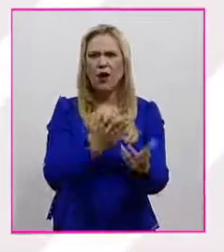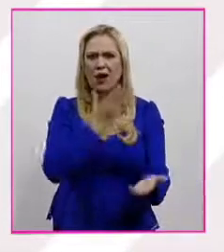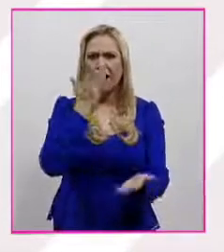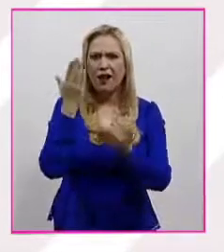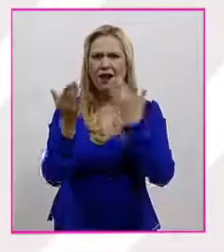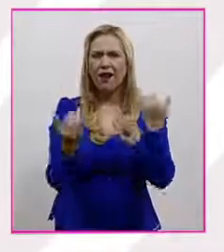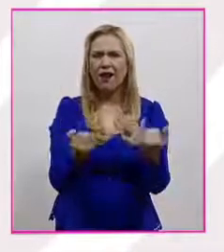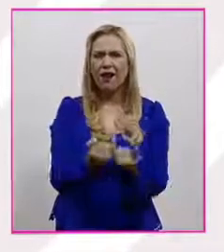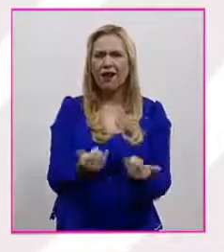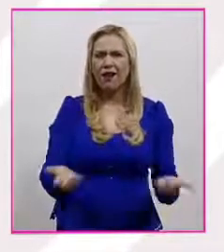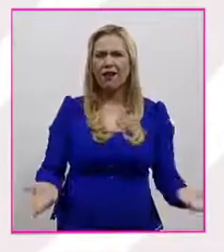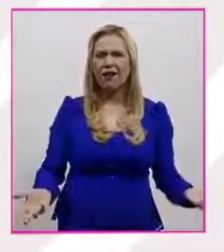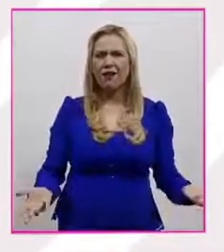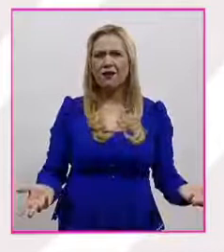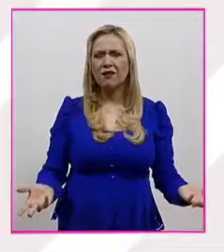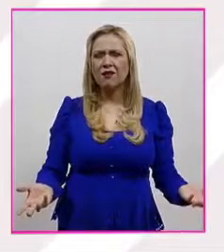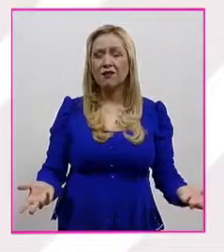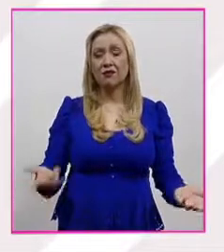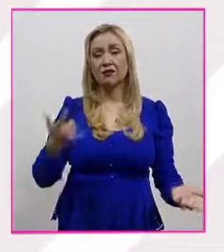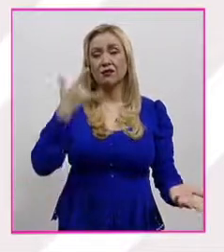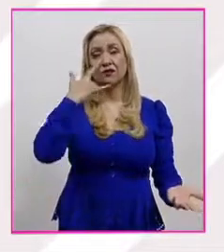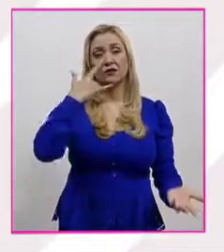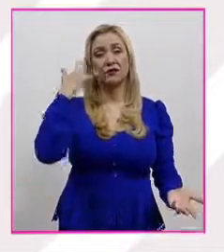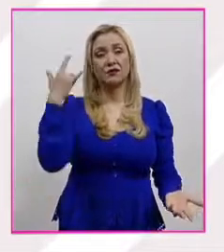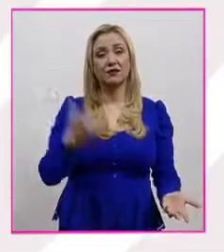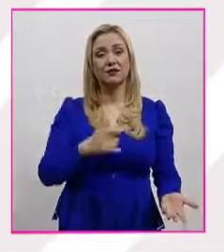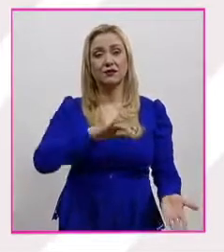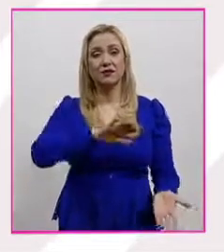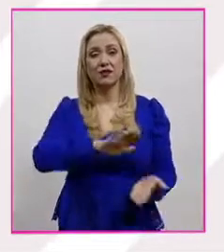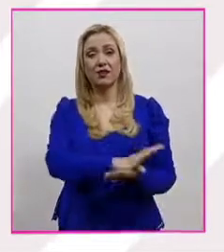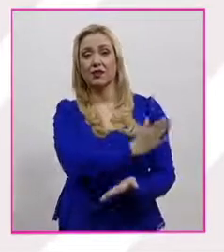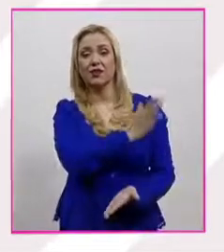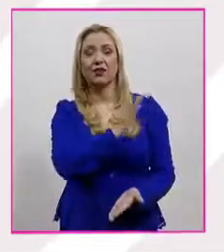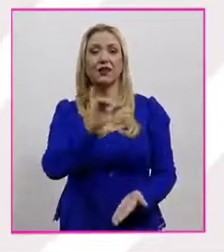mayor medida que el esfuerzo realizado por personas de tez más oscura.